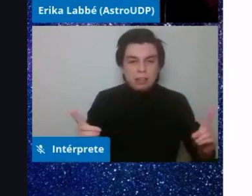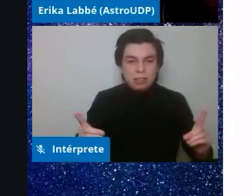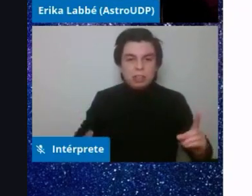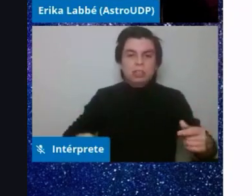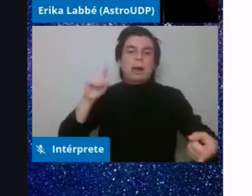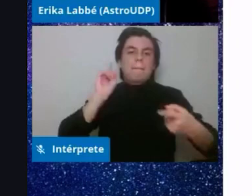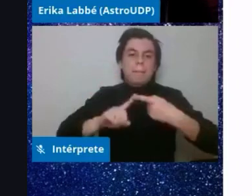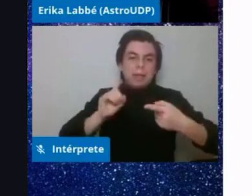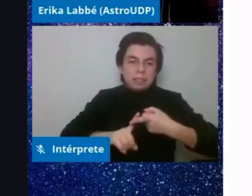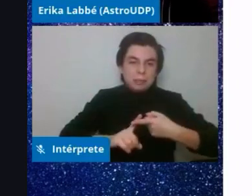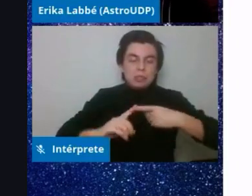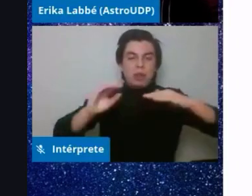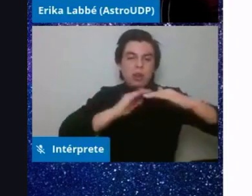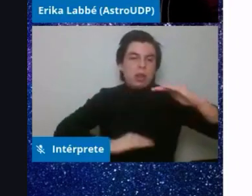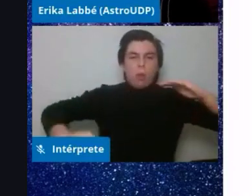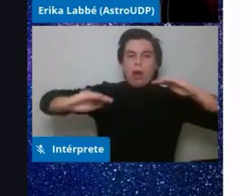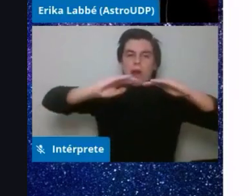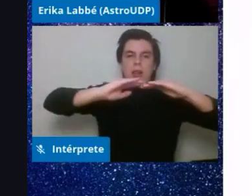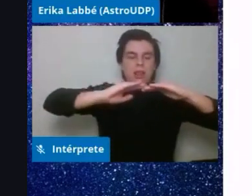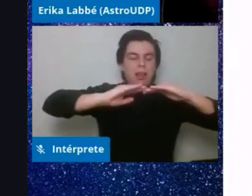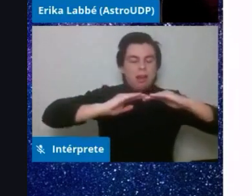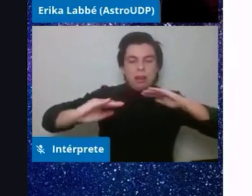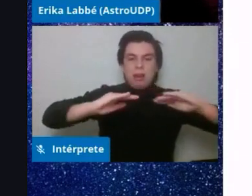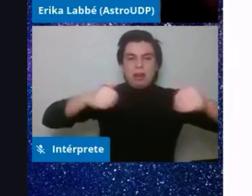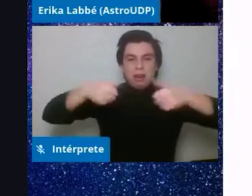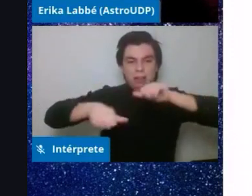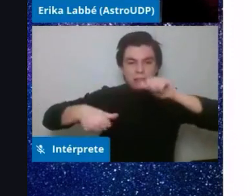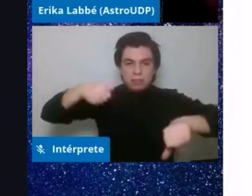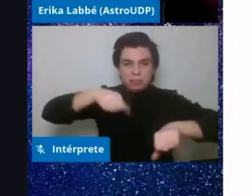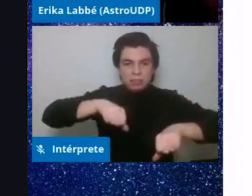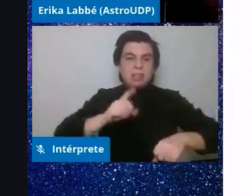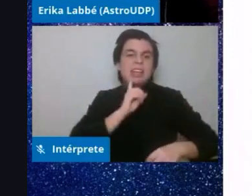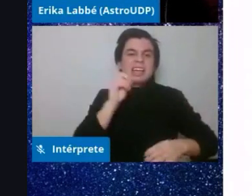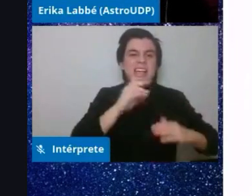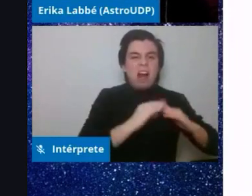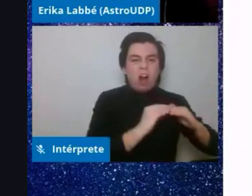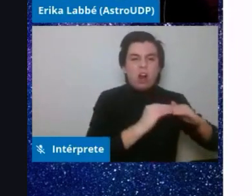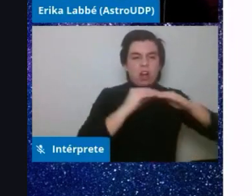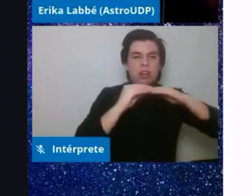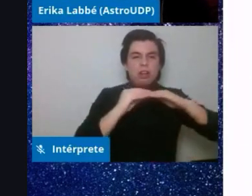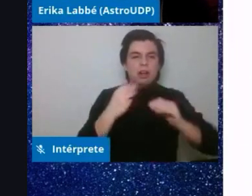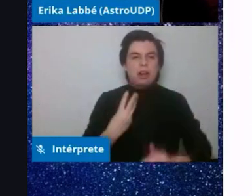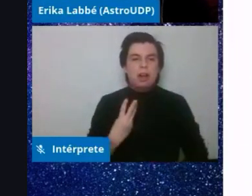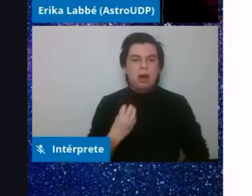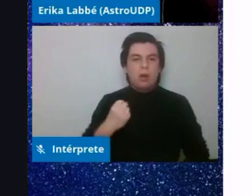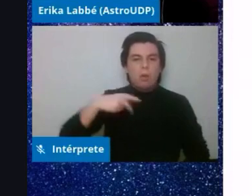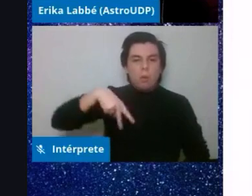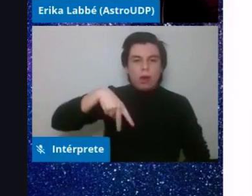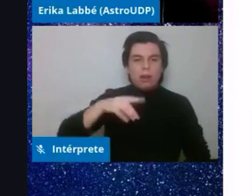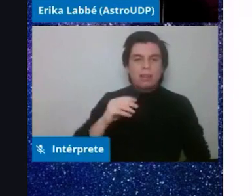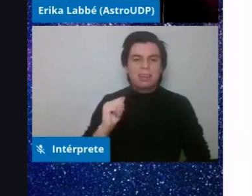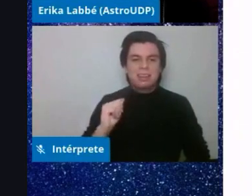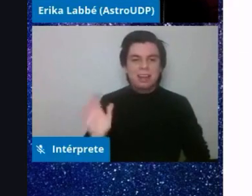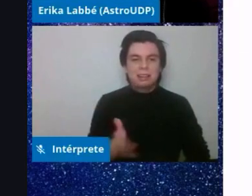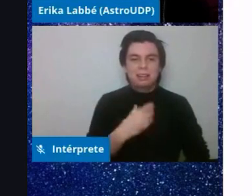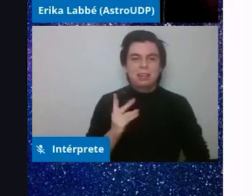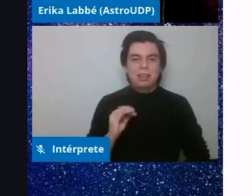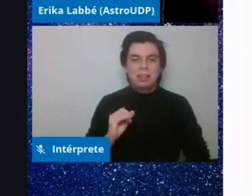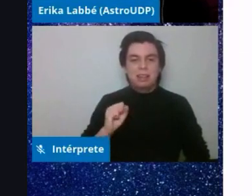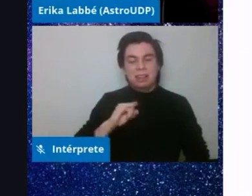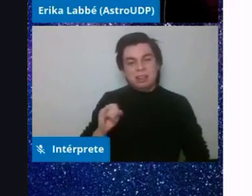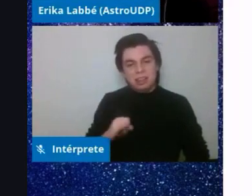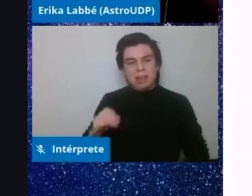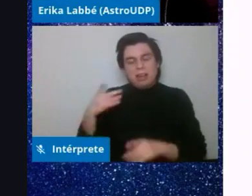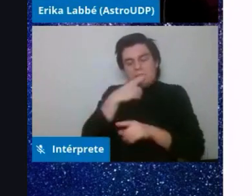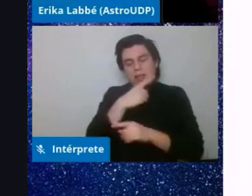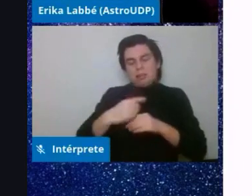Y esta conversación fue en realidad liderada completamente por Wanda Díaz Merced, la astrónoma consejera que les mencioné al